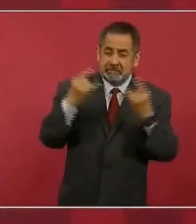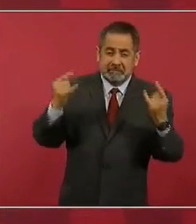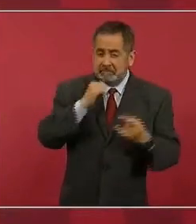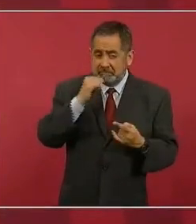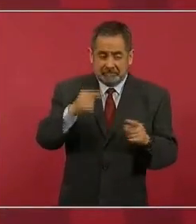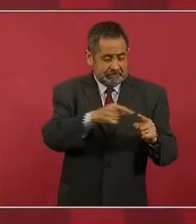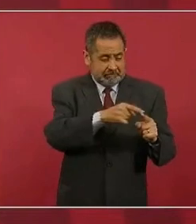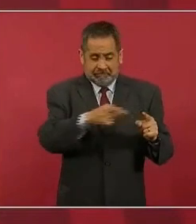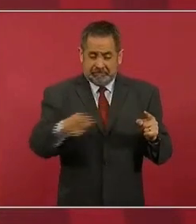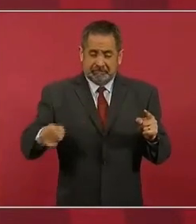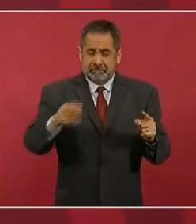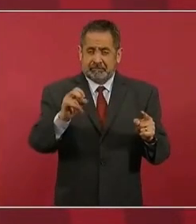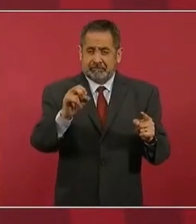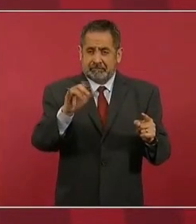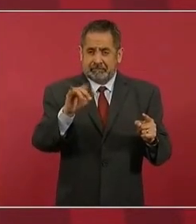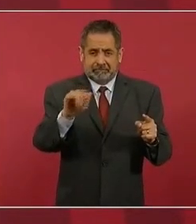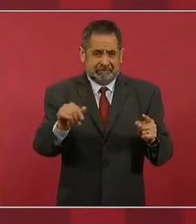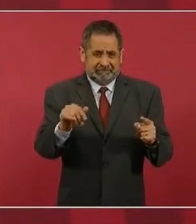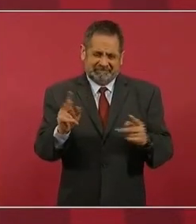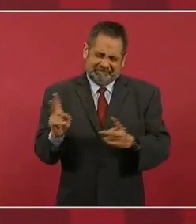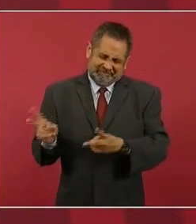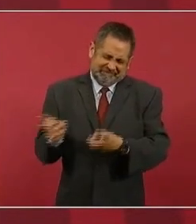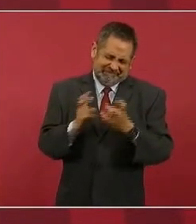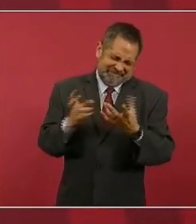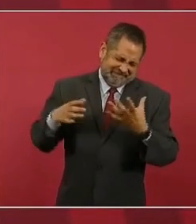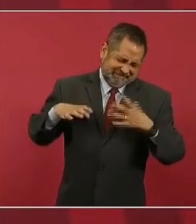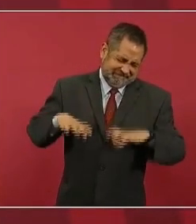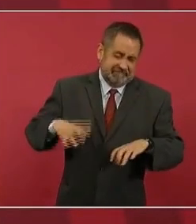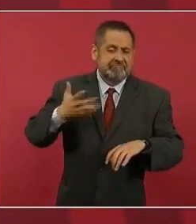México, y lo puedo probar.